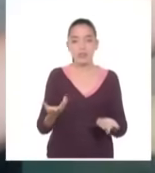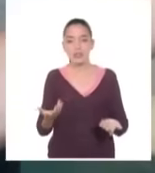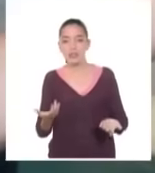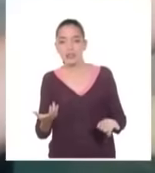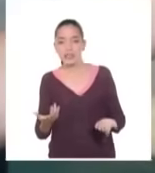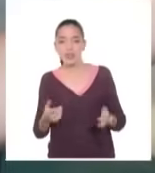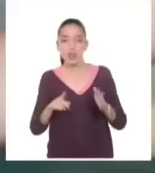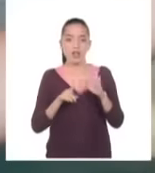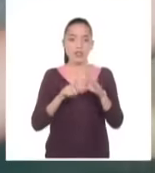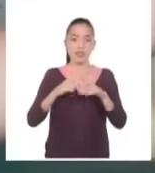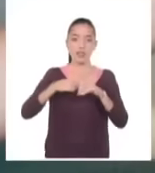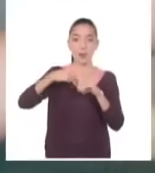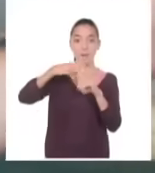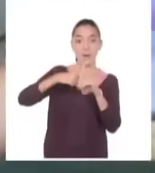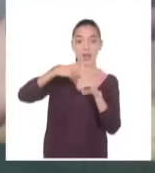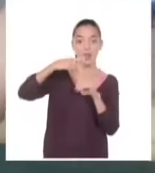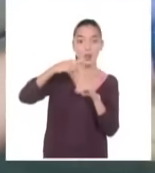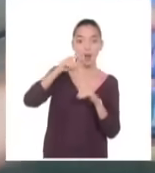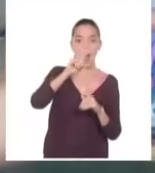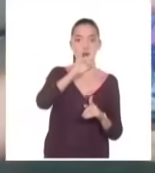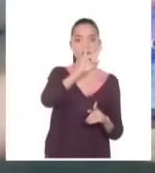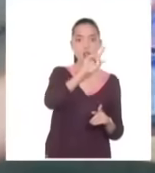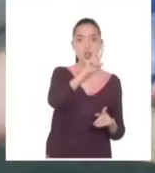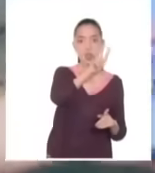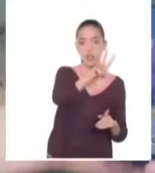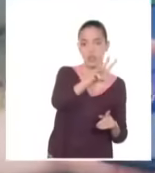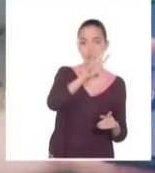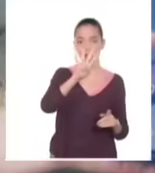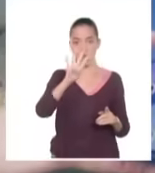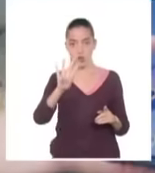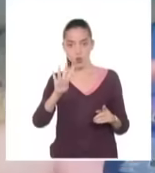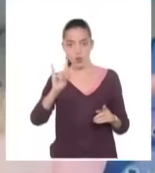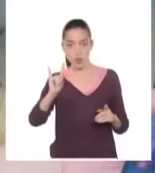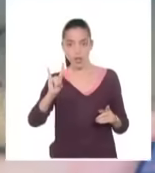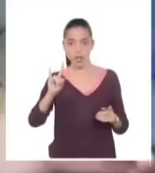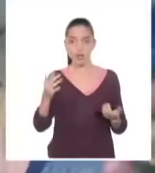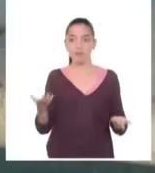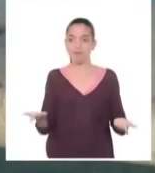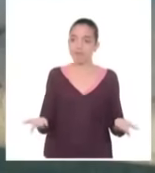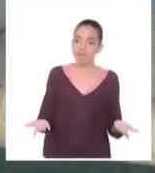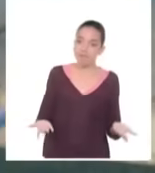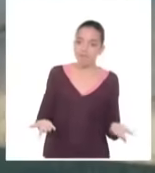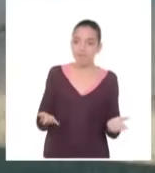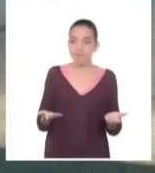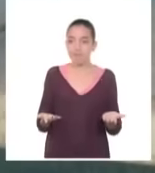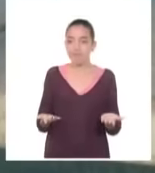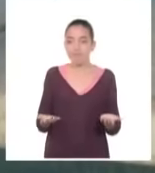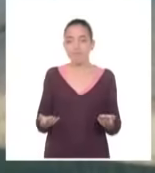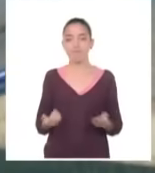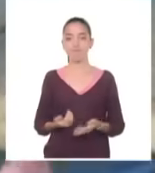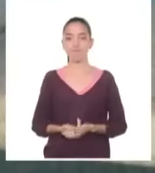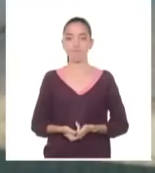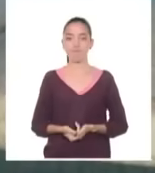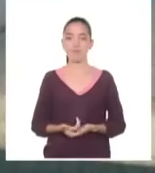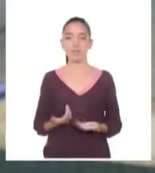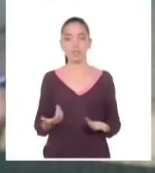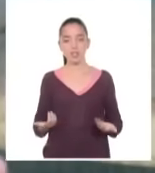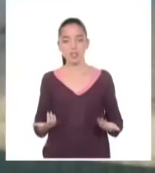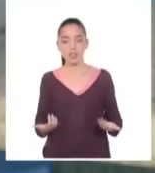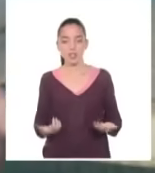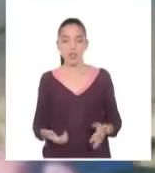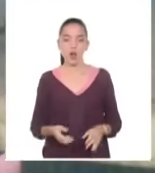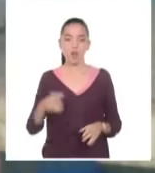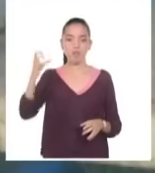y en medio de toda esa compleja situación se trabaja en los diferentes frentes en aras de evitar los molestos, porque son molestos